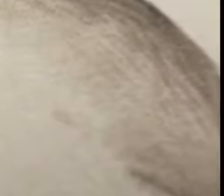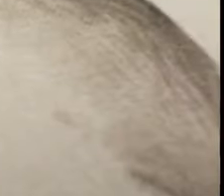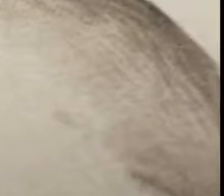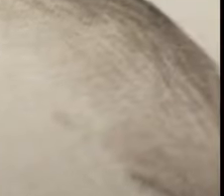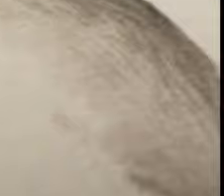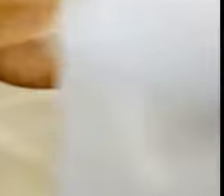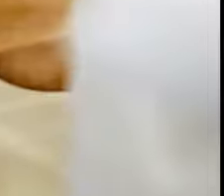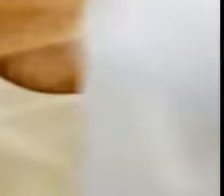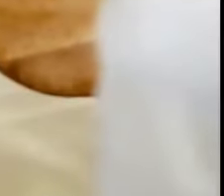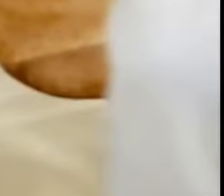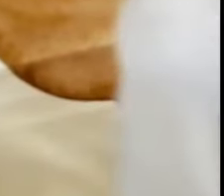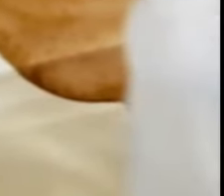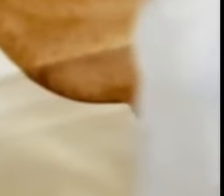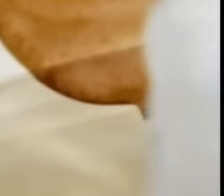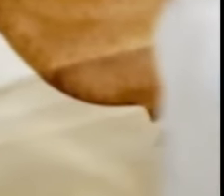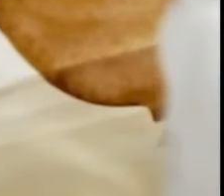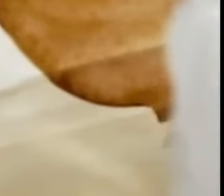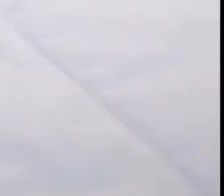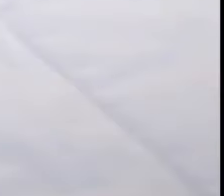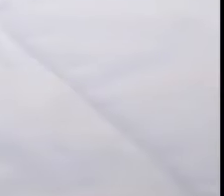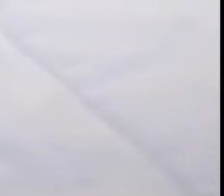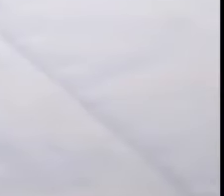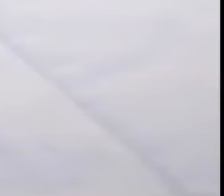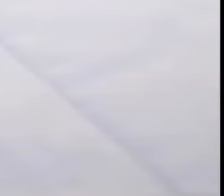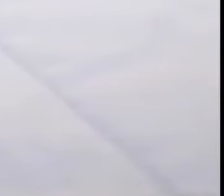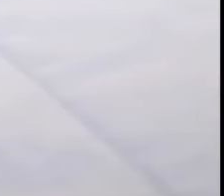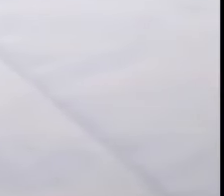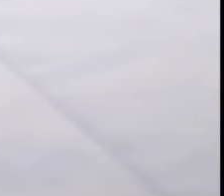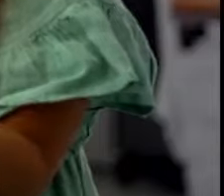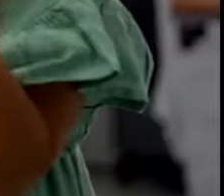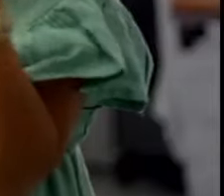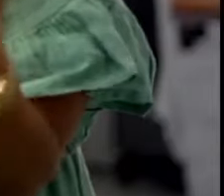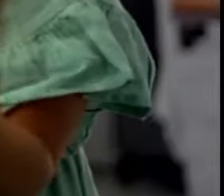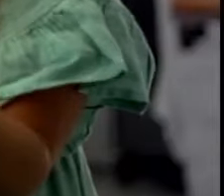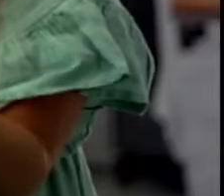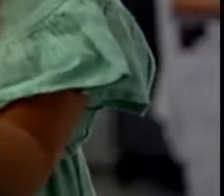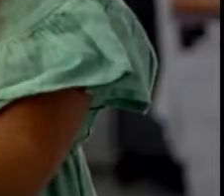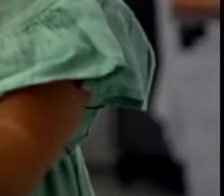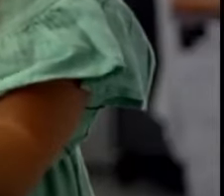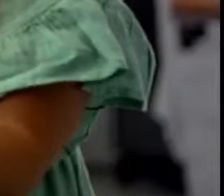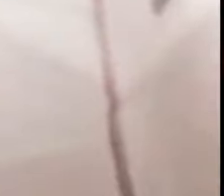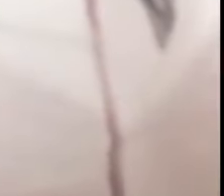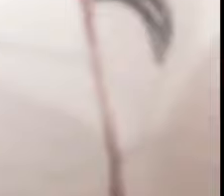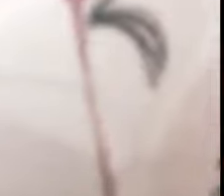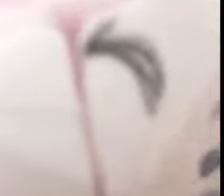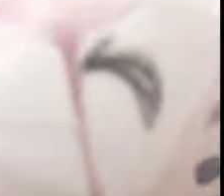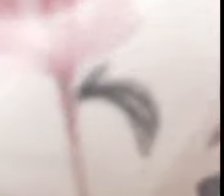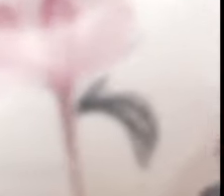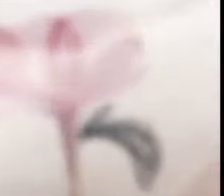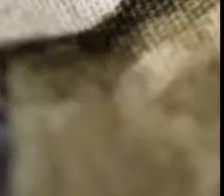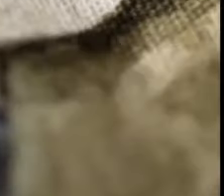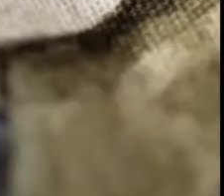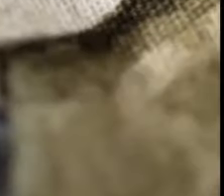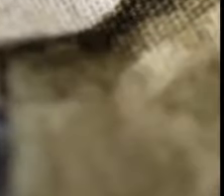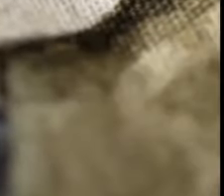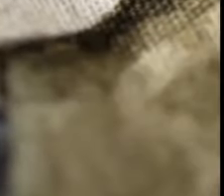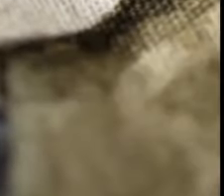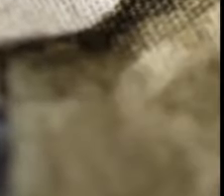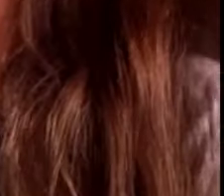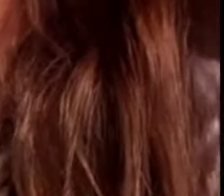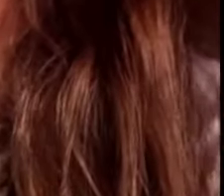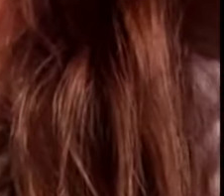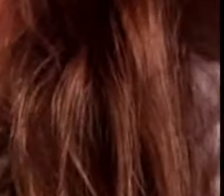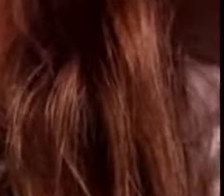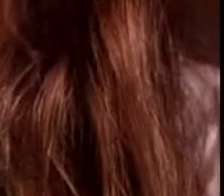La colección Kids Ilustrados, ya llevamos 2 temporadas y está... Quisimos hacer algo nuevo para convocar a más personas a